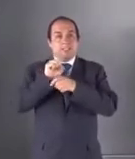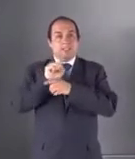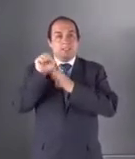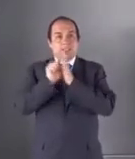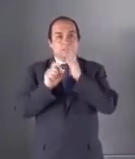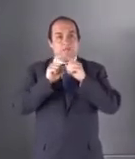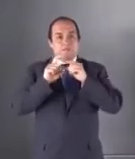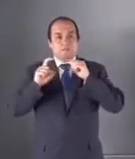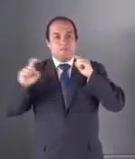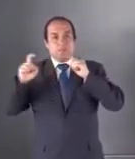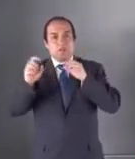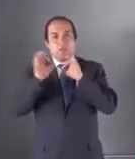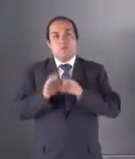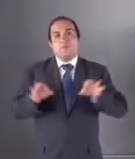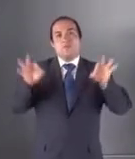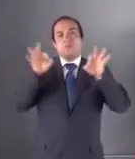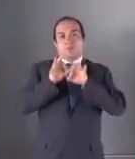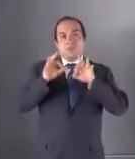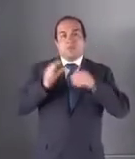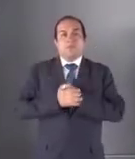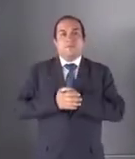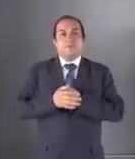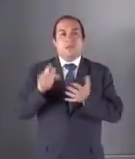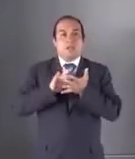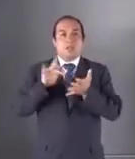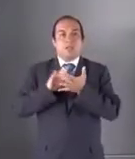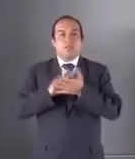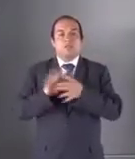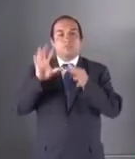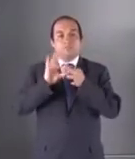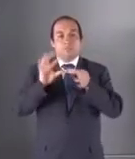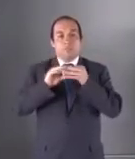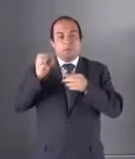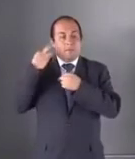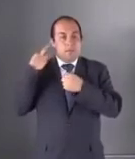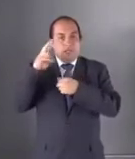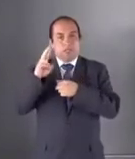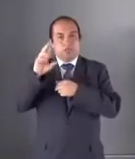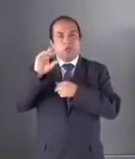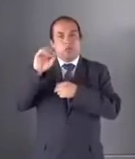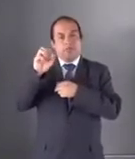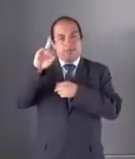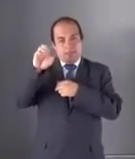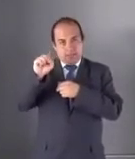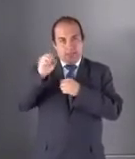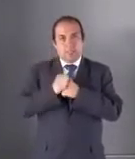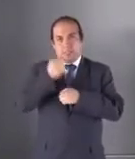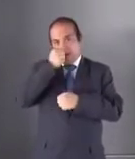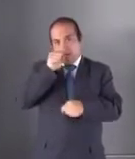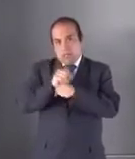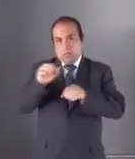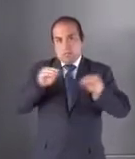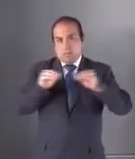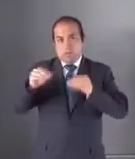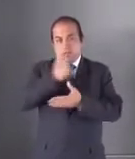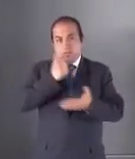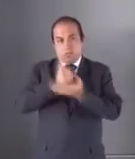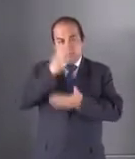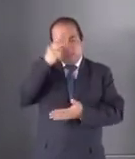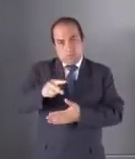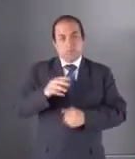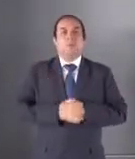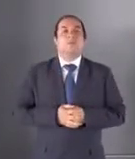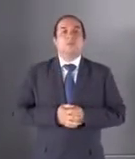gracias. Agradecemos la intervención del maestro Andrés Layuz Loaesa, secretario de Movilidad de esta ciudad.